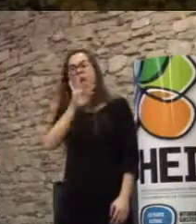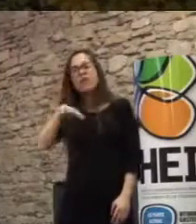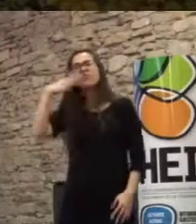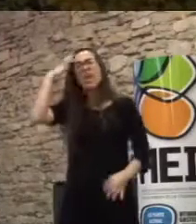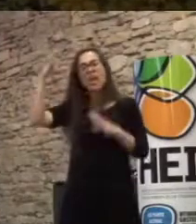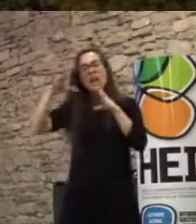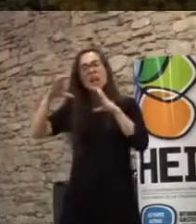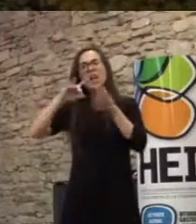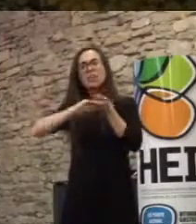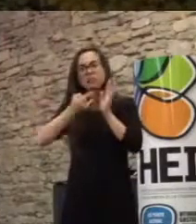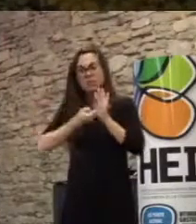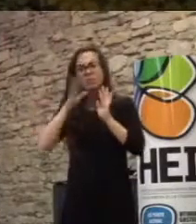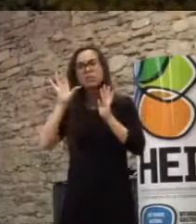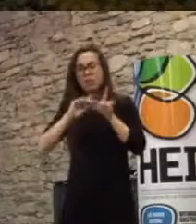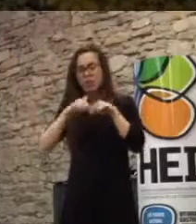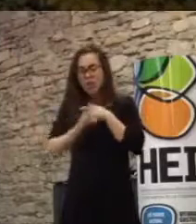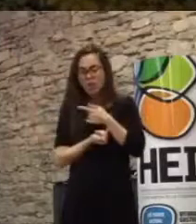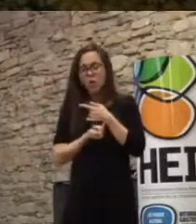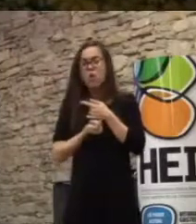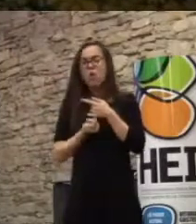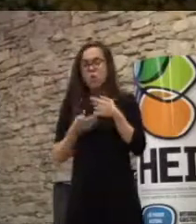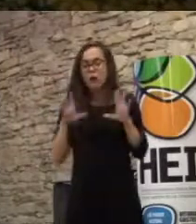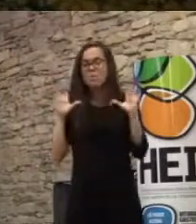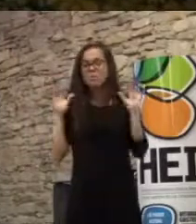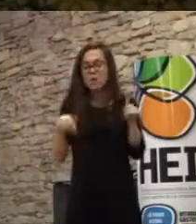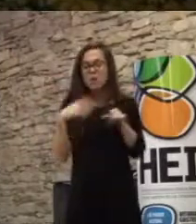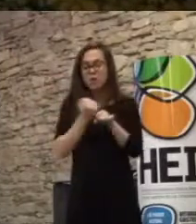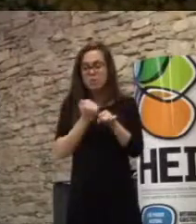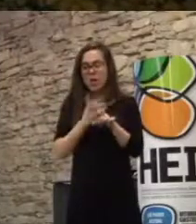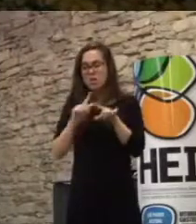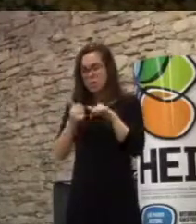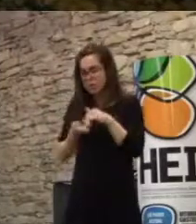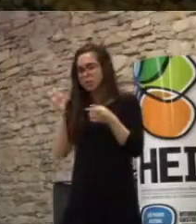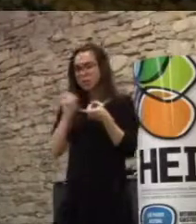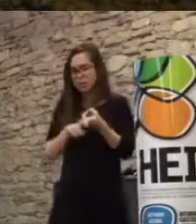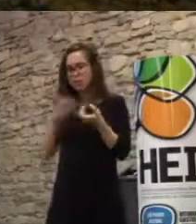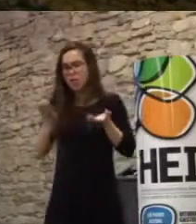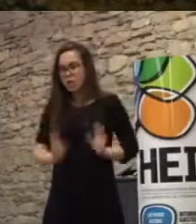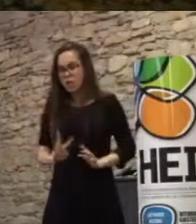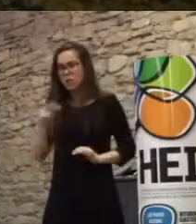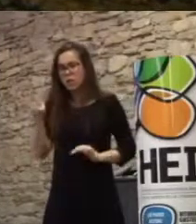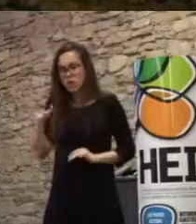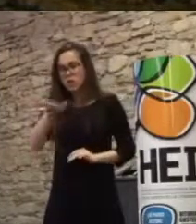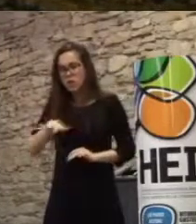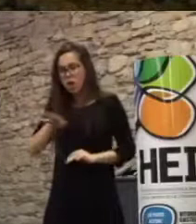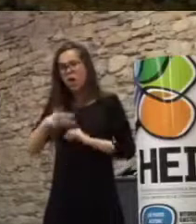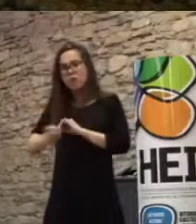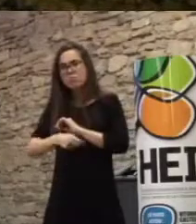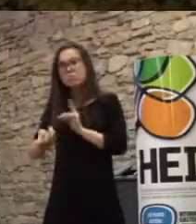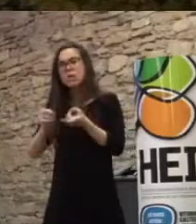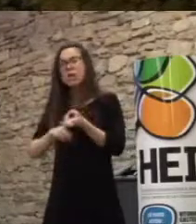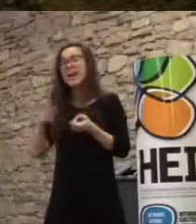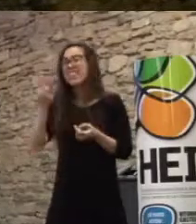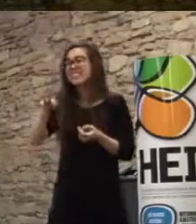técnica en ese año dos años después acabó superior empezó a trabajar esta empresa se casó con esa chica tuvo dos hijos y vivieron esa zona de vitoria primer encuentro hace tres meses el